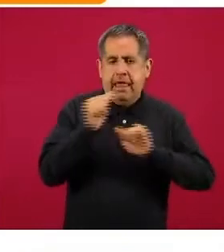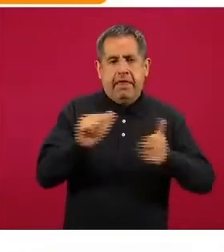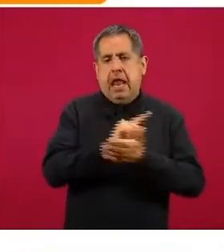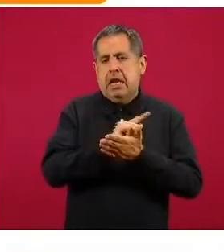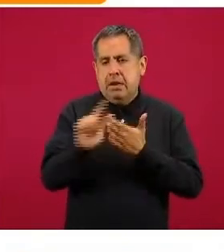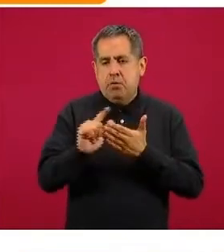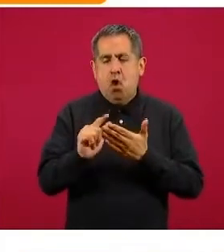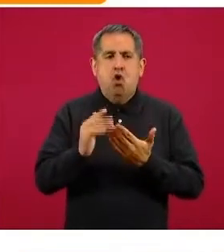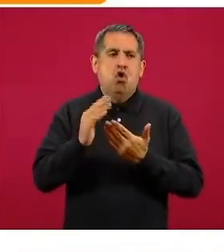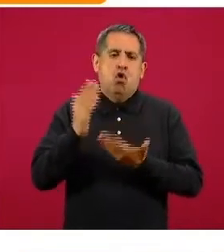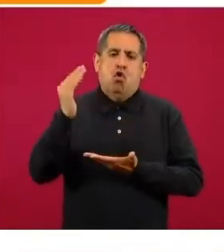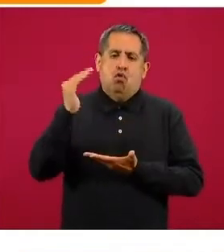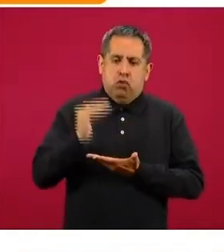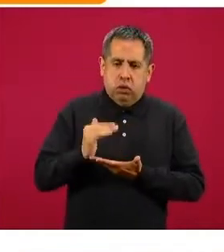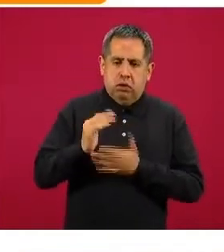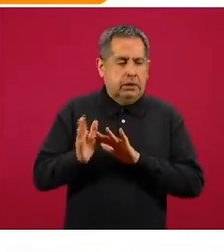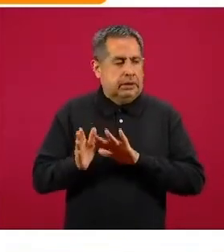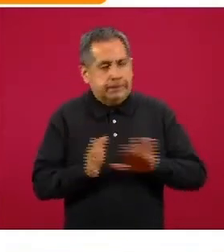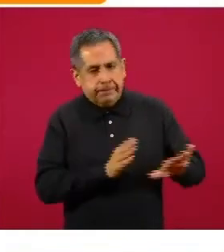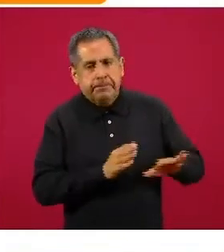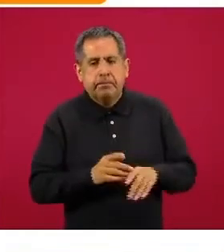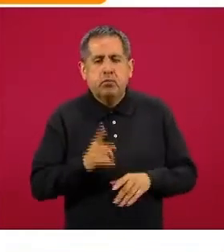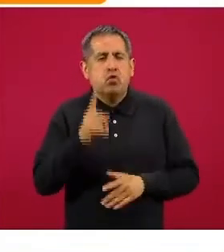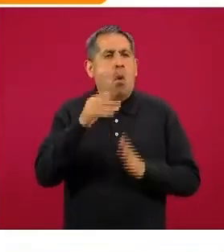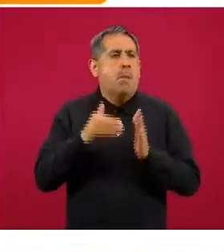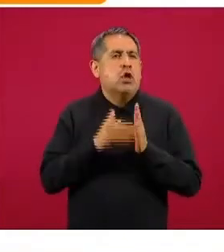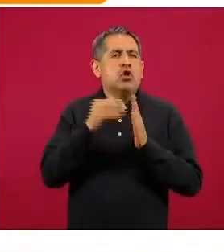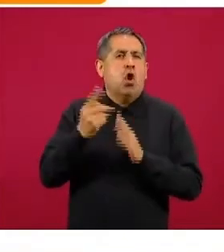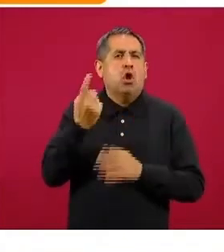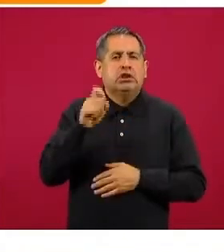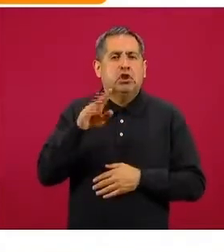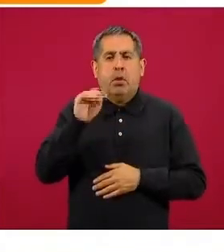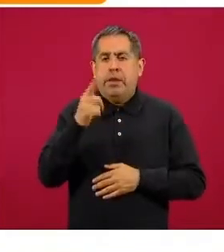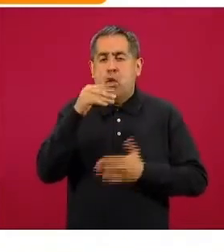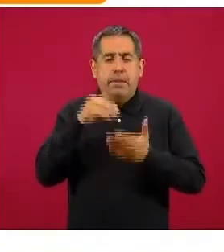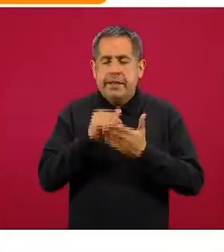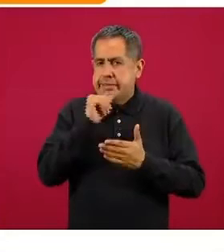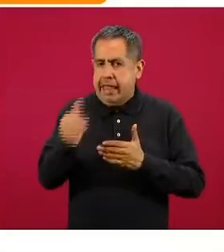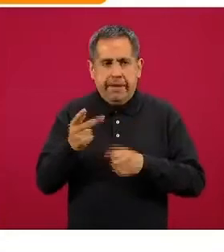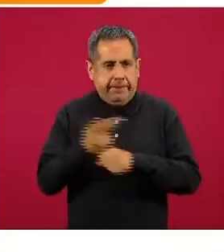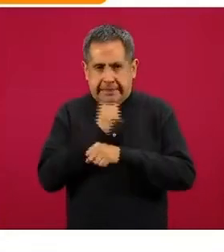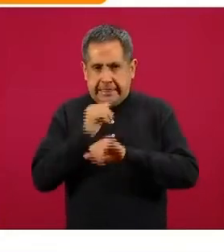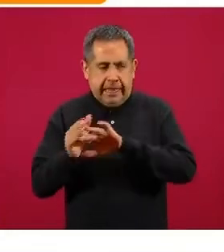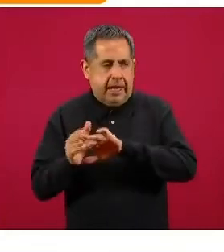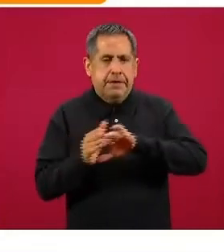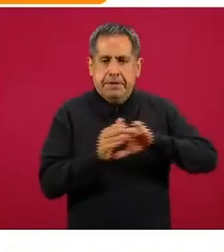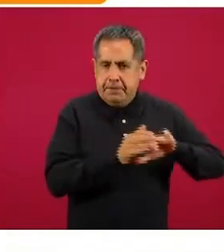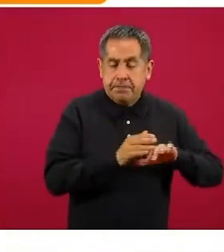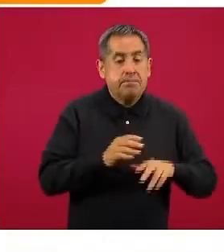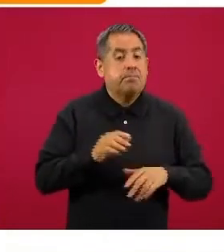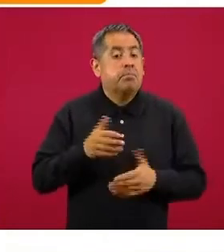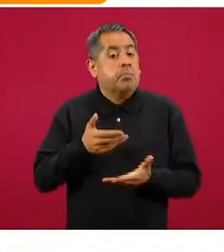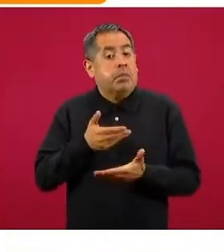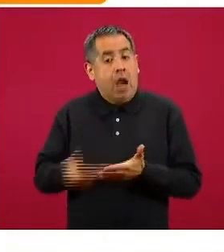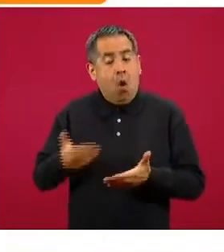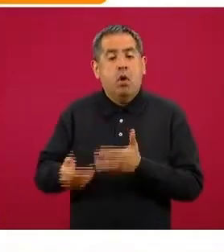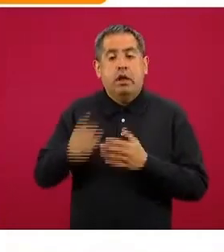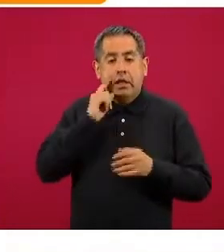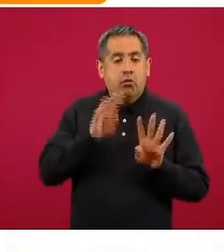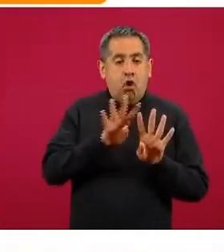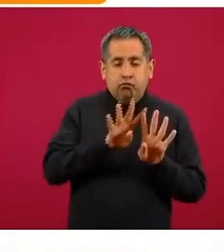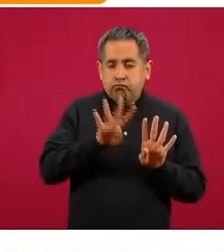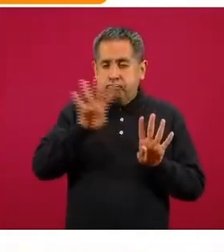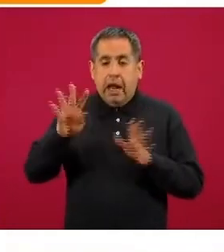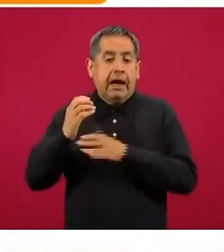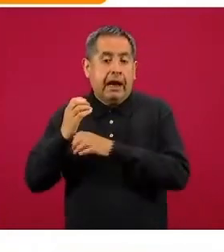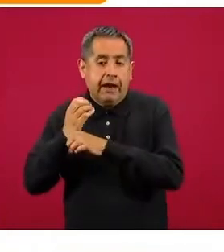pasan a descartarse para COVID-19 y son más de 1.191.000. Pero también para el día de hoy y en las barras de color